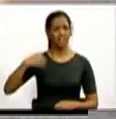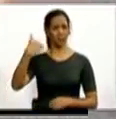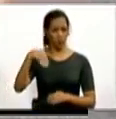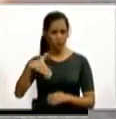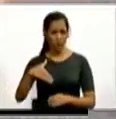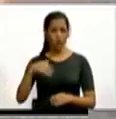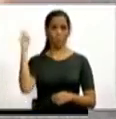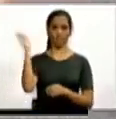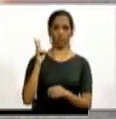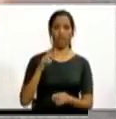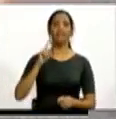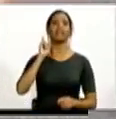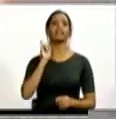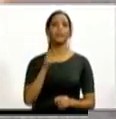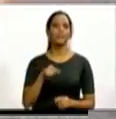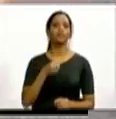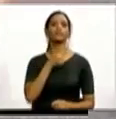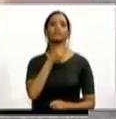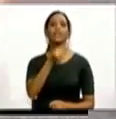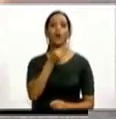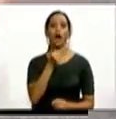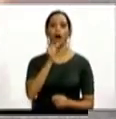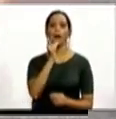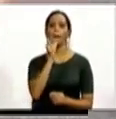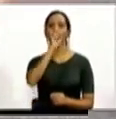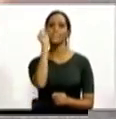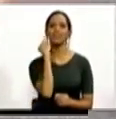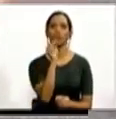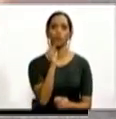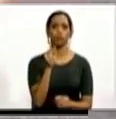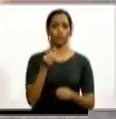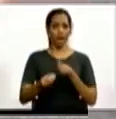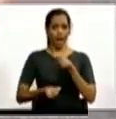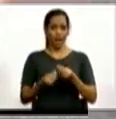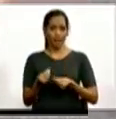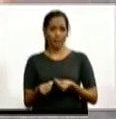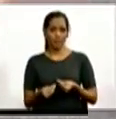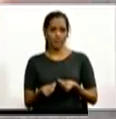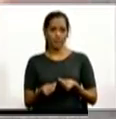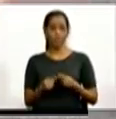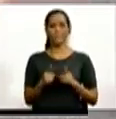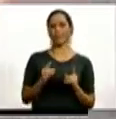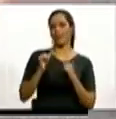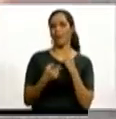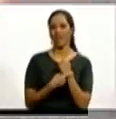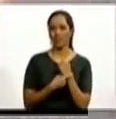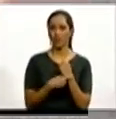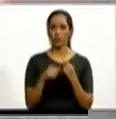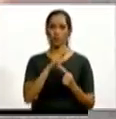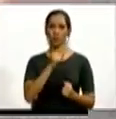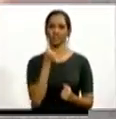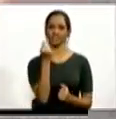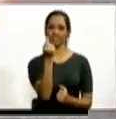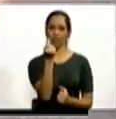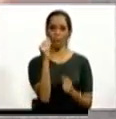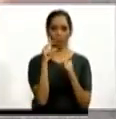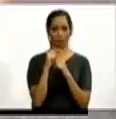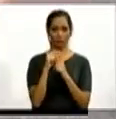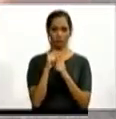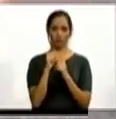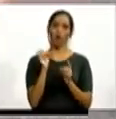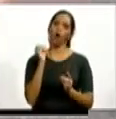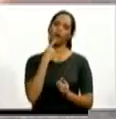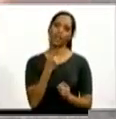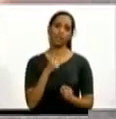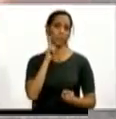los periodistas a hacernos las preguntas que un periodista se hace. Pero Guaidó no dice ni media palabra. O que diga,